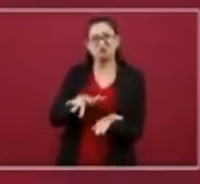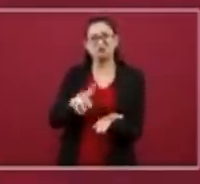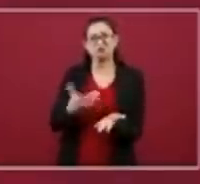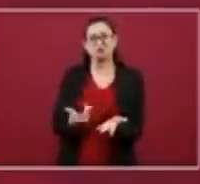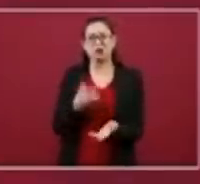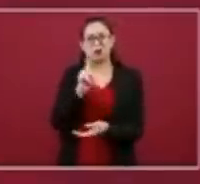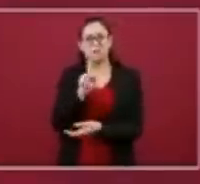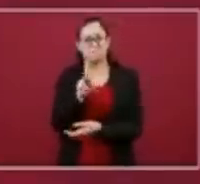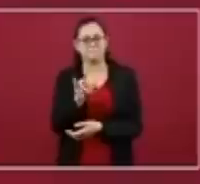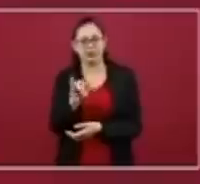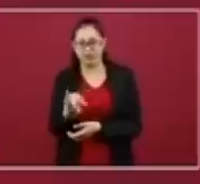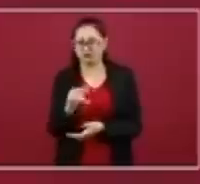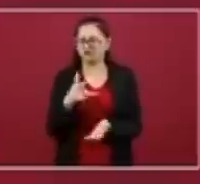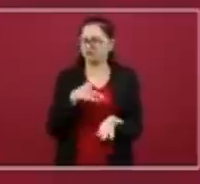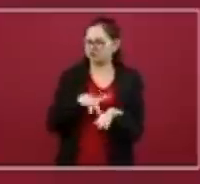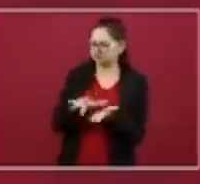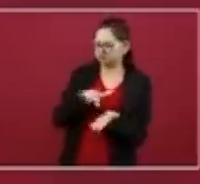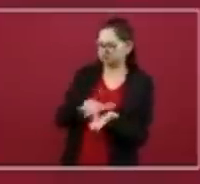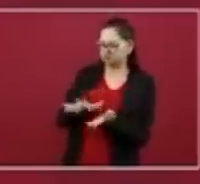PRI,